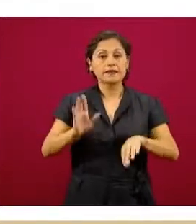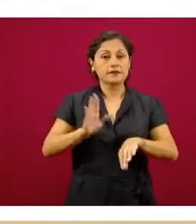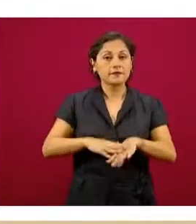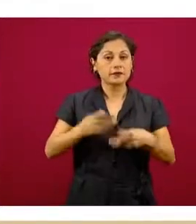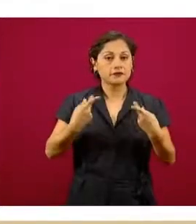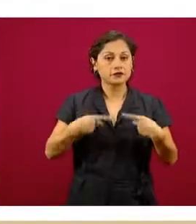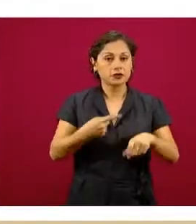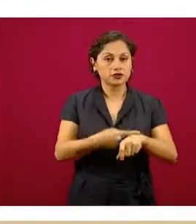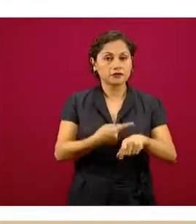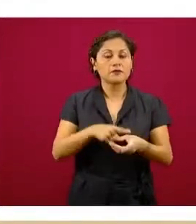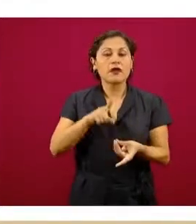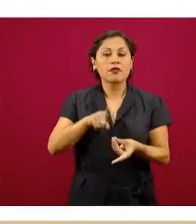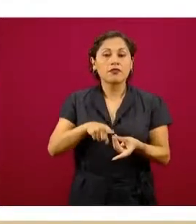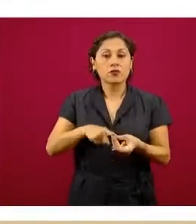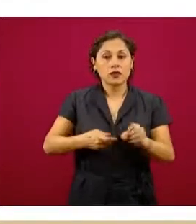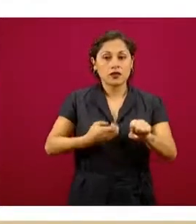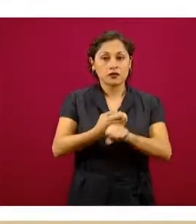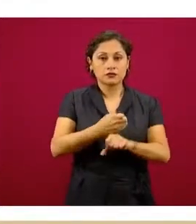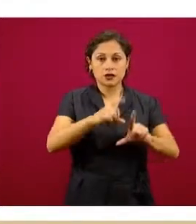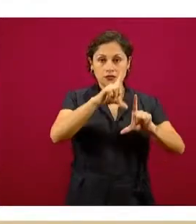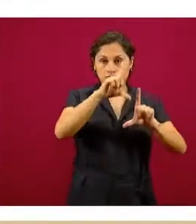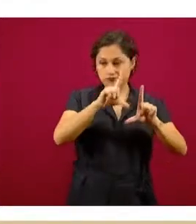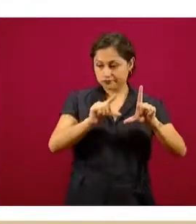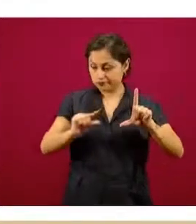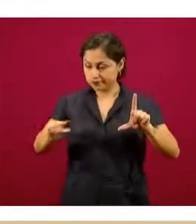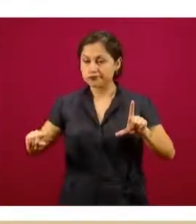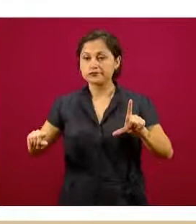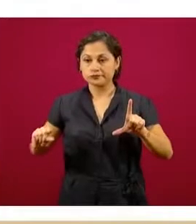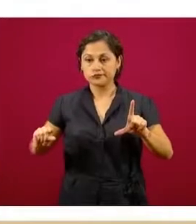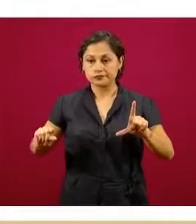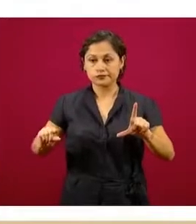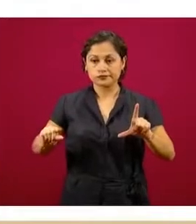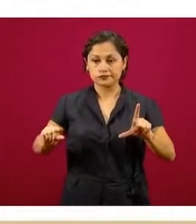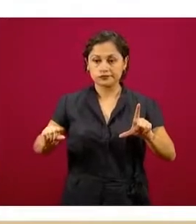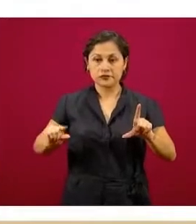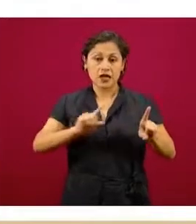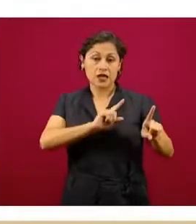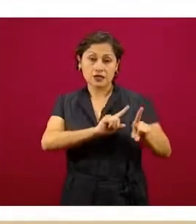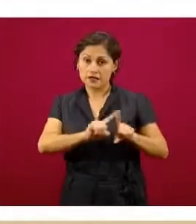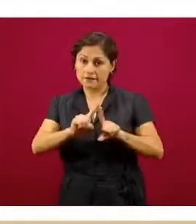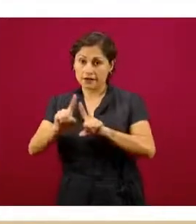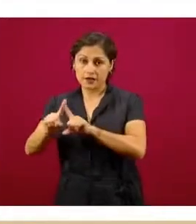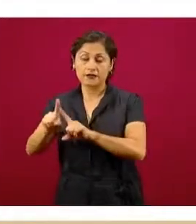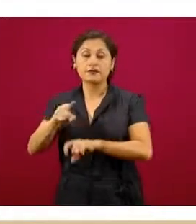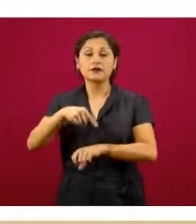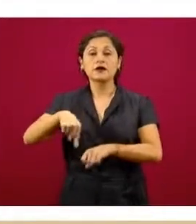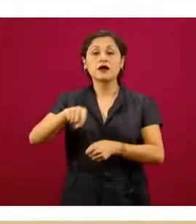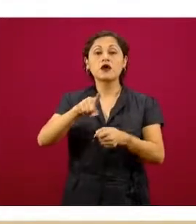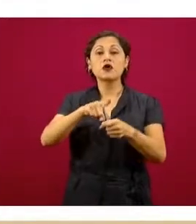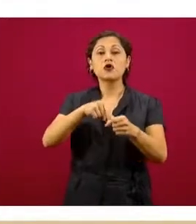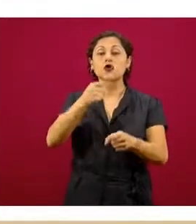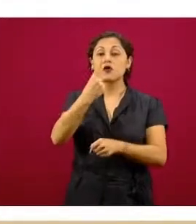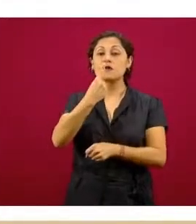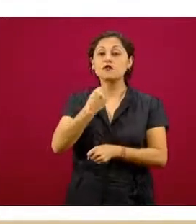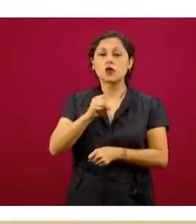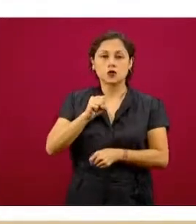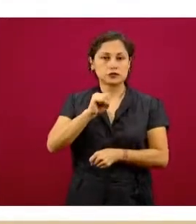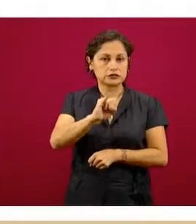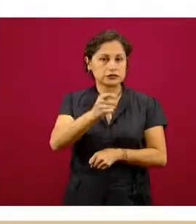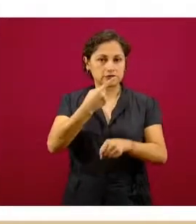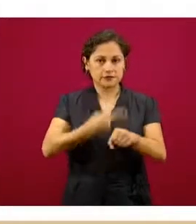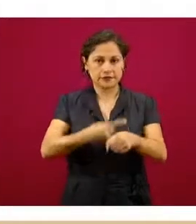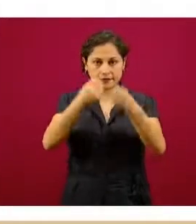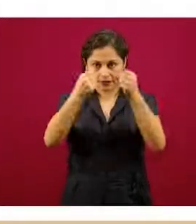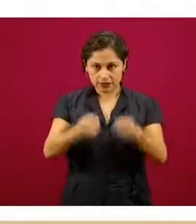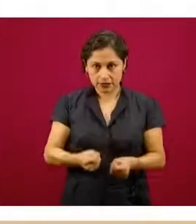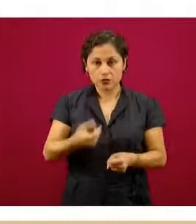decir, esos 23.389 están representados en las barras de color rojo, pero a su vez sumamos también